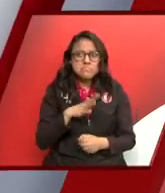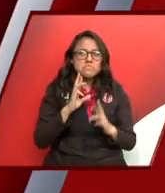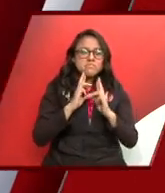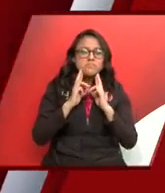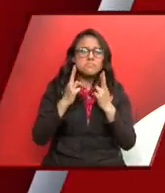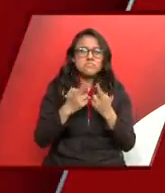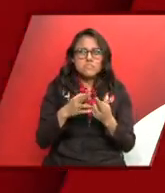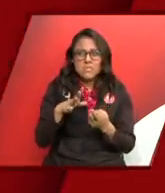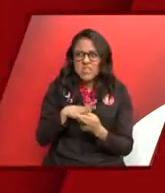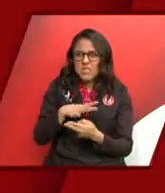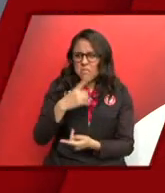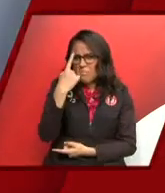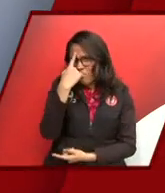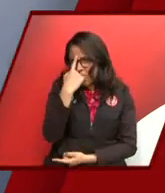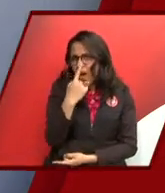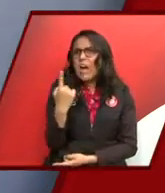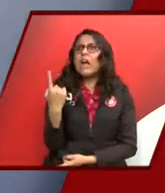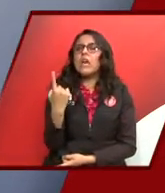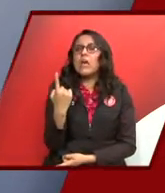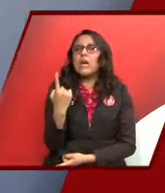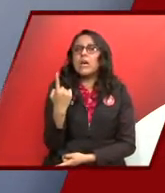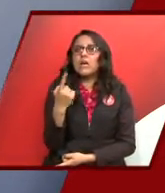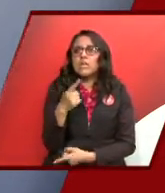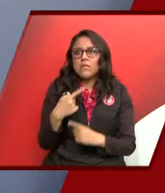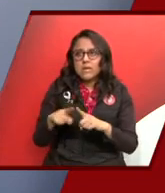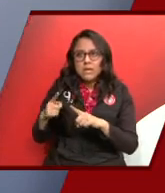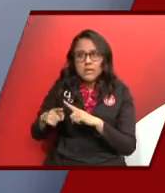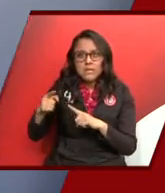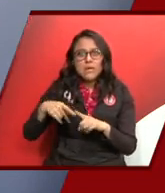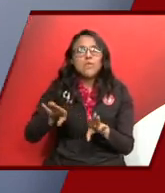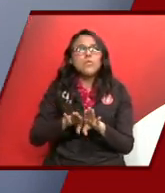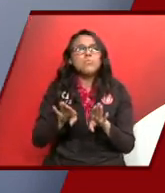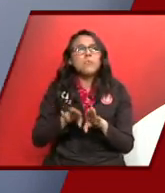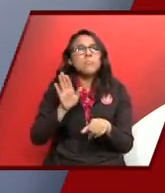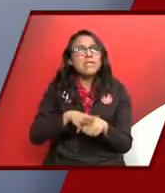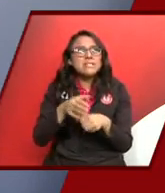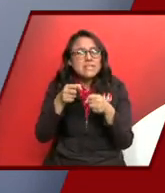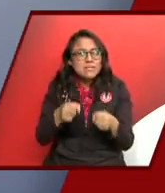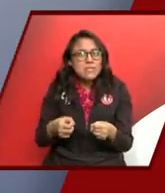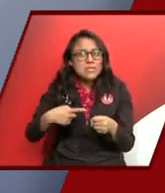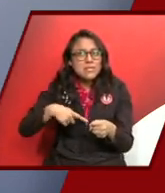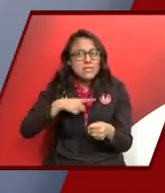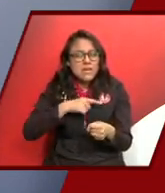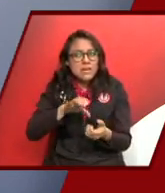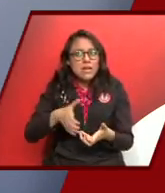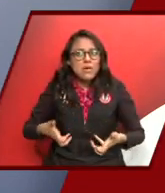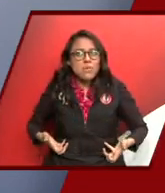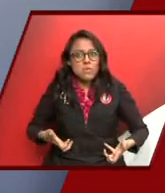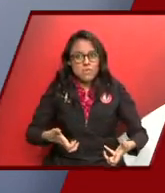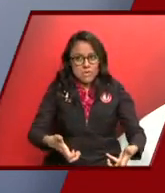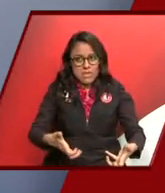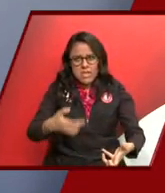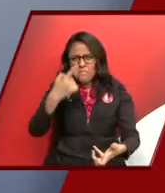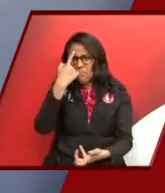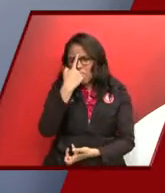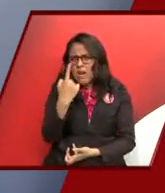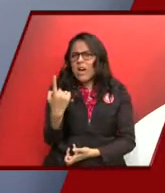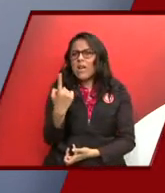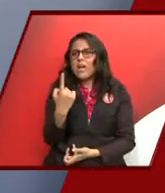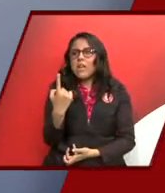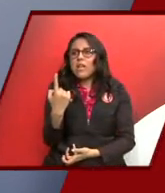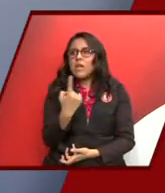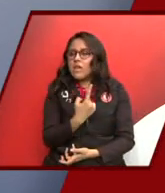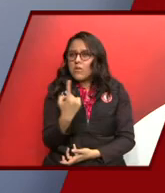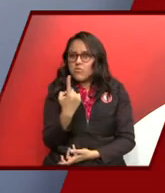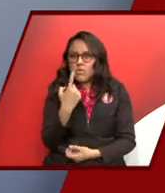reunión para ver qué otras medidas de seguridad podíamos implementar en la cuadra, en virtud de que